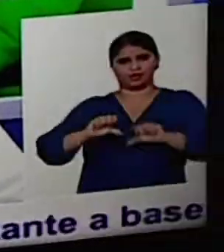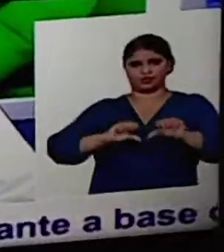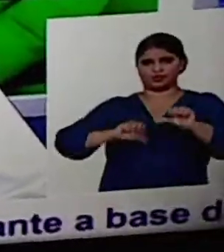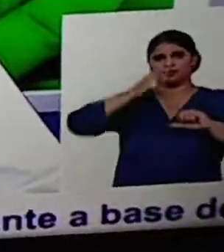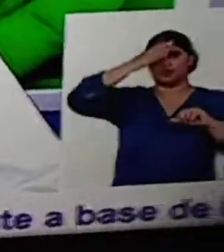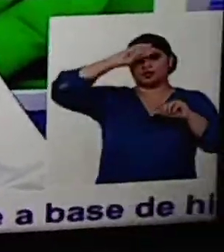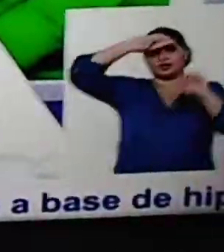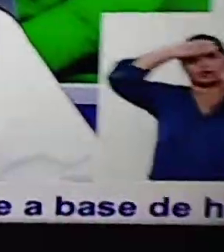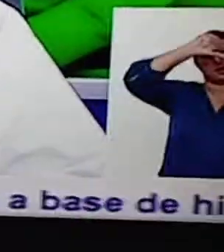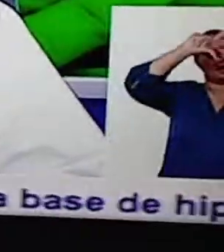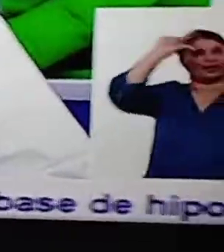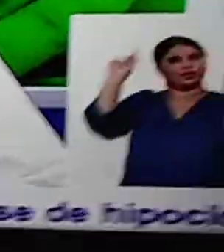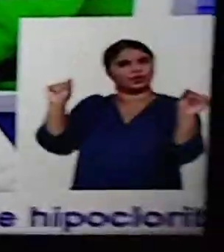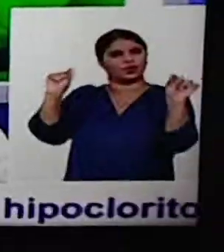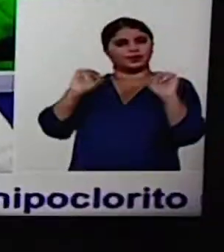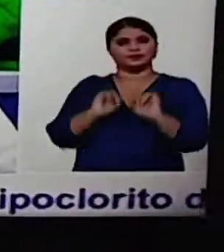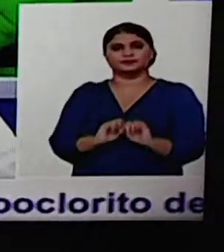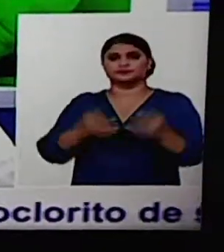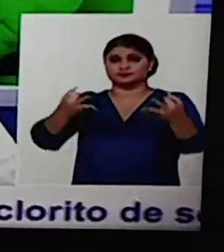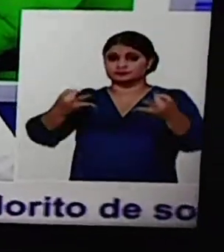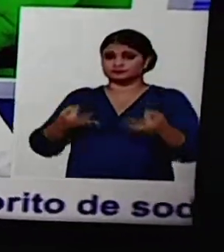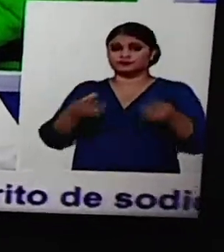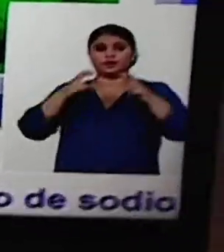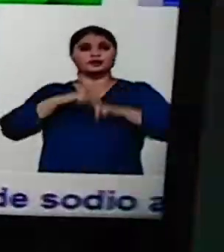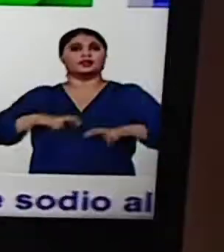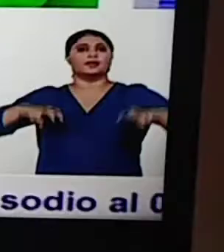molecular. Y como resultado del análisis de estas